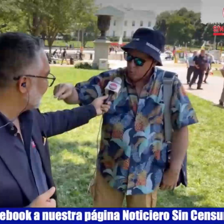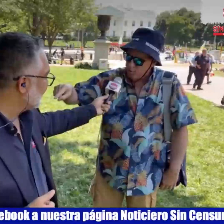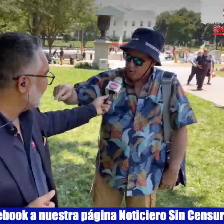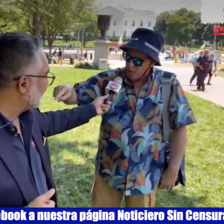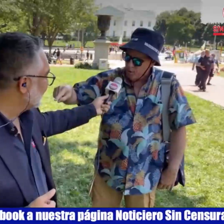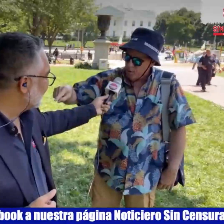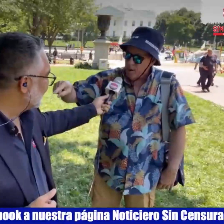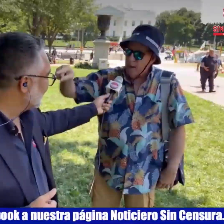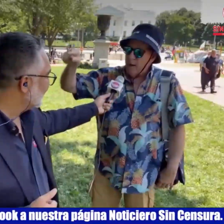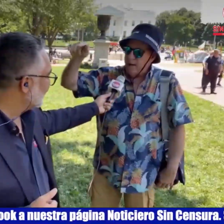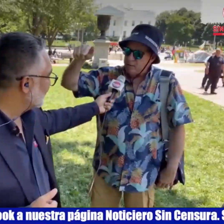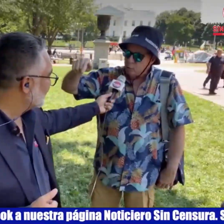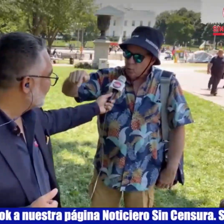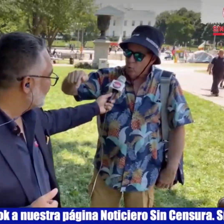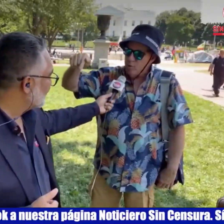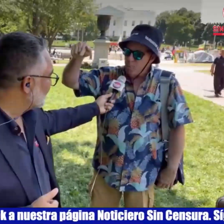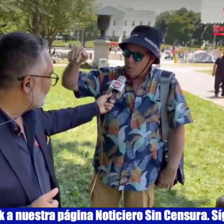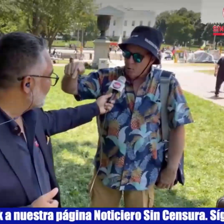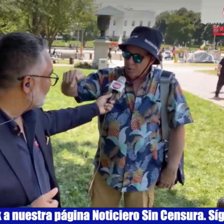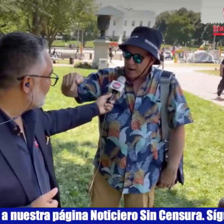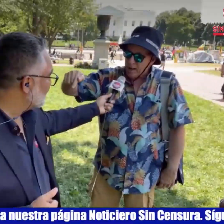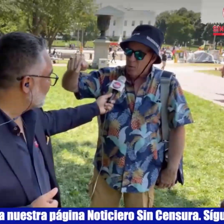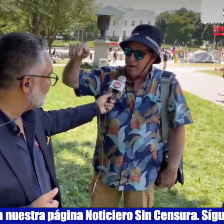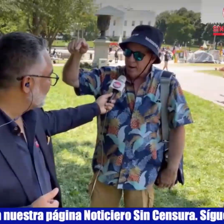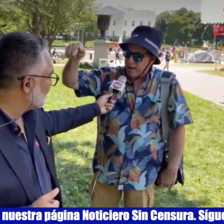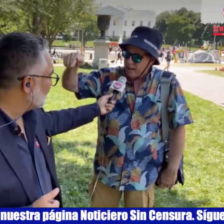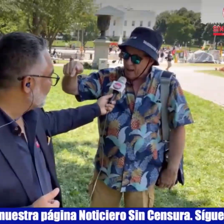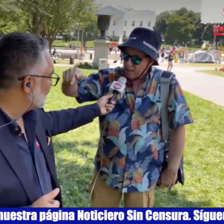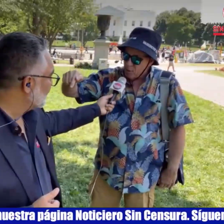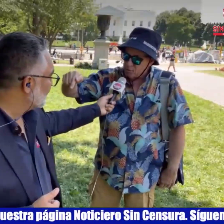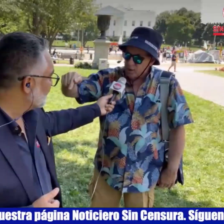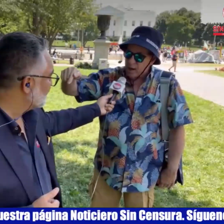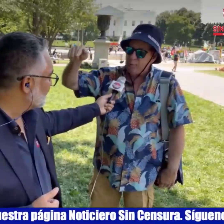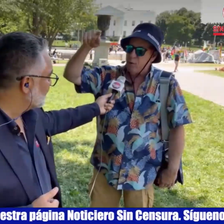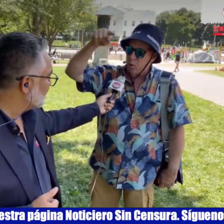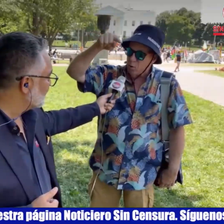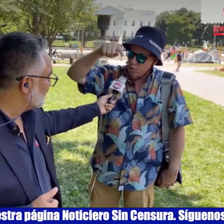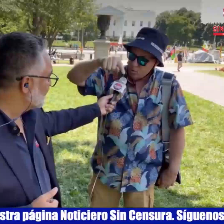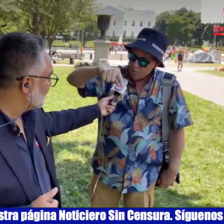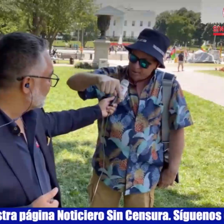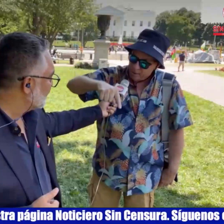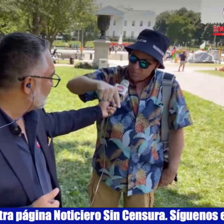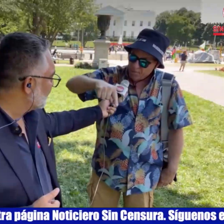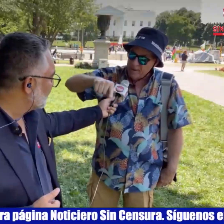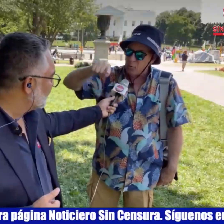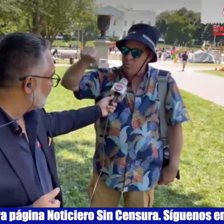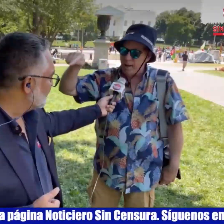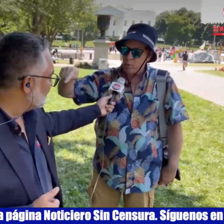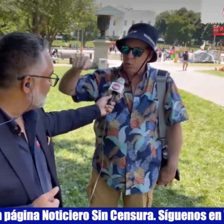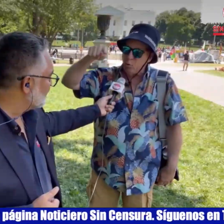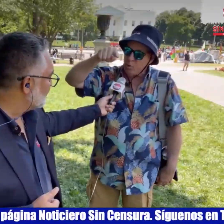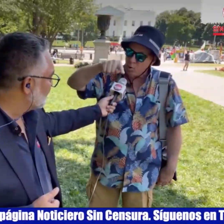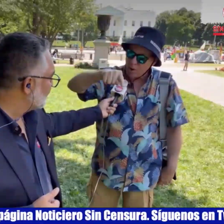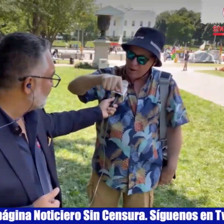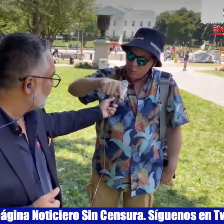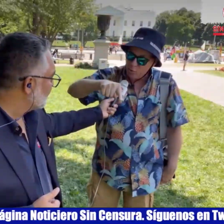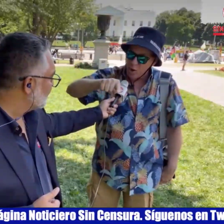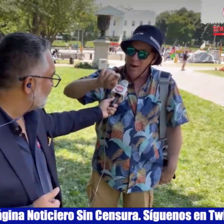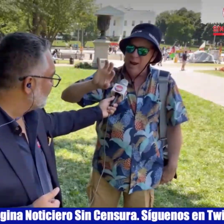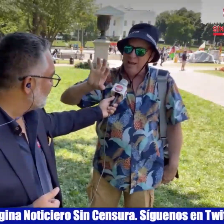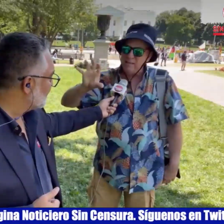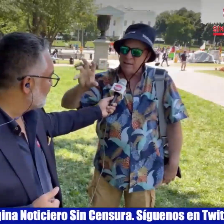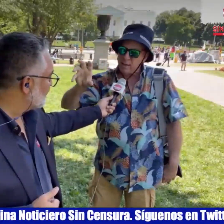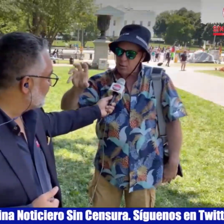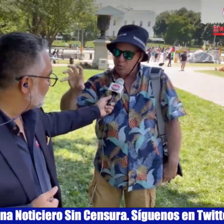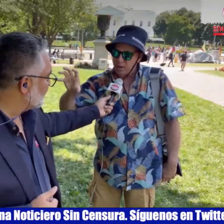Marco Rubio estuvo involucrado en el narcotráfico, lo metieron preso y Marco Rubio lo